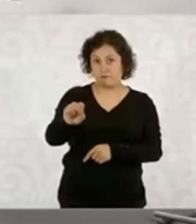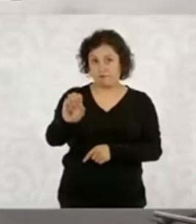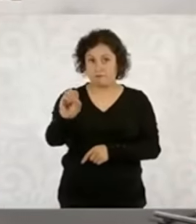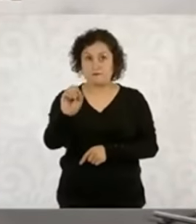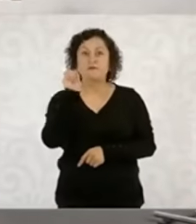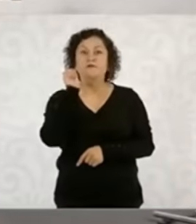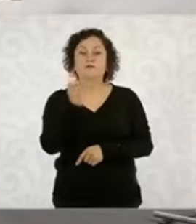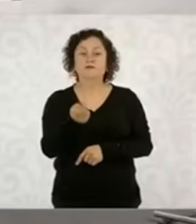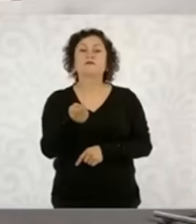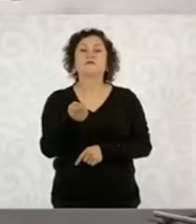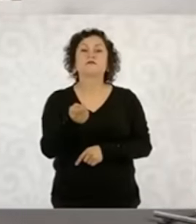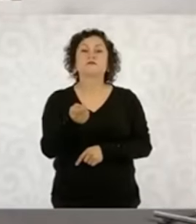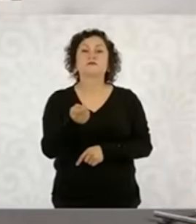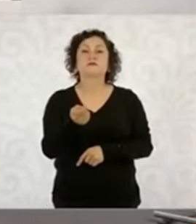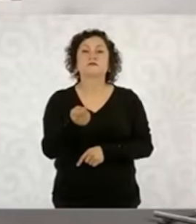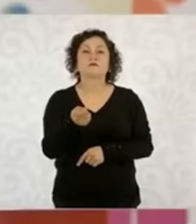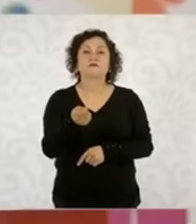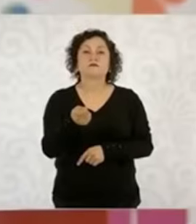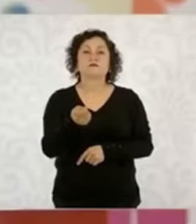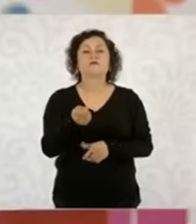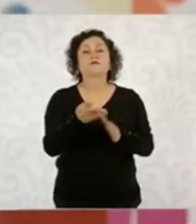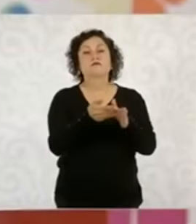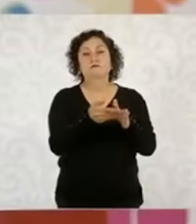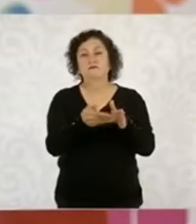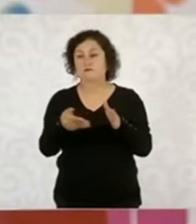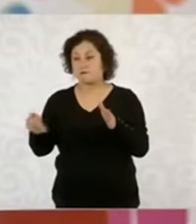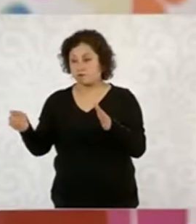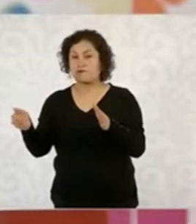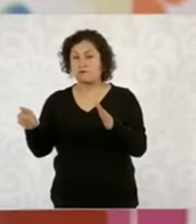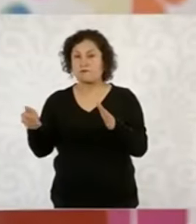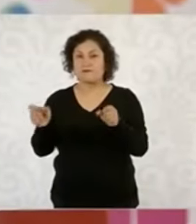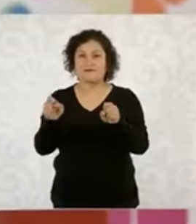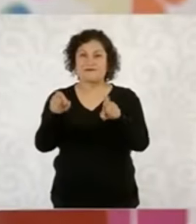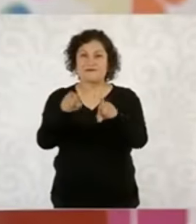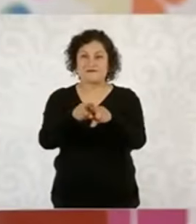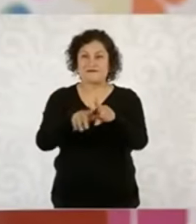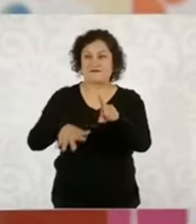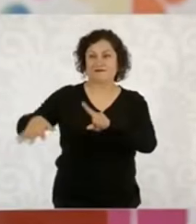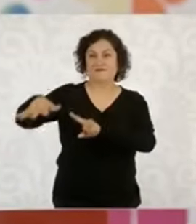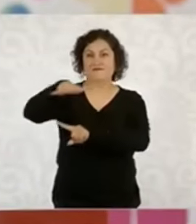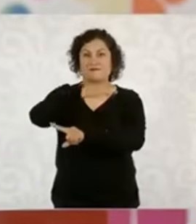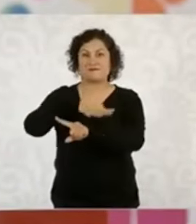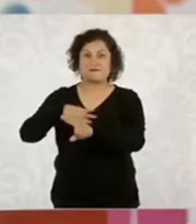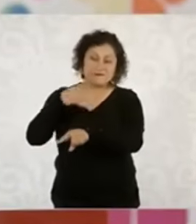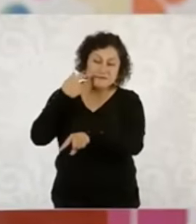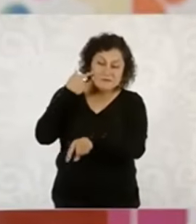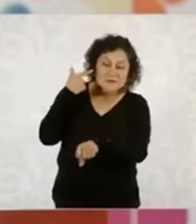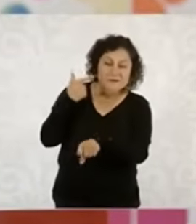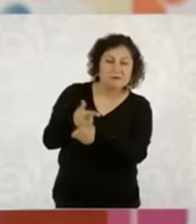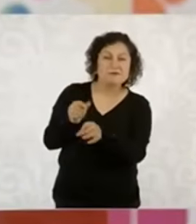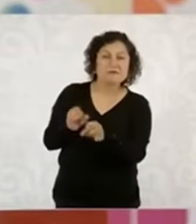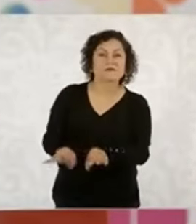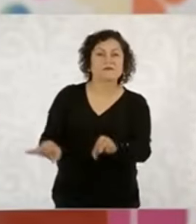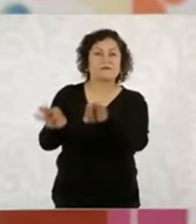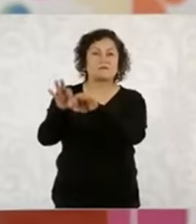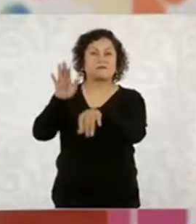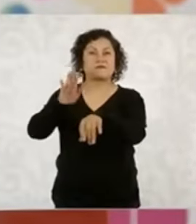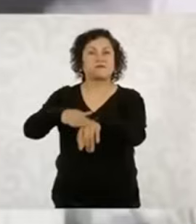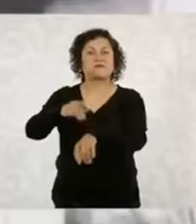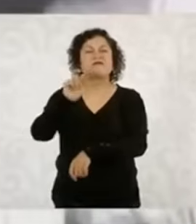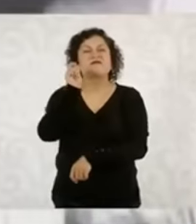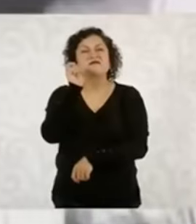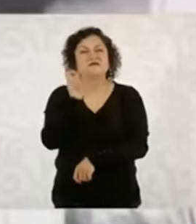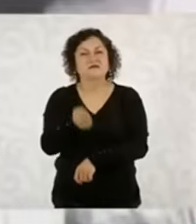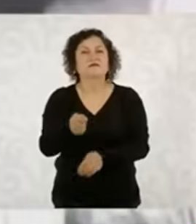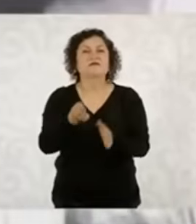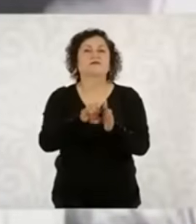el territorio comprendido dentro de los polígonos de atención prioritaria. ¿Qué quiere decir esto? Que todo va a ser territorial.